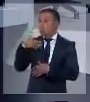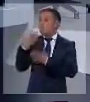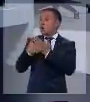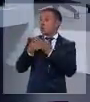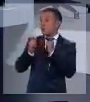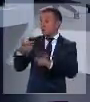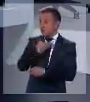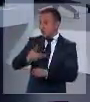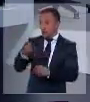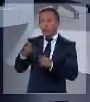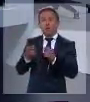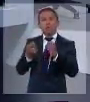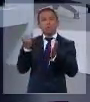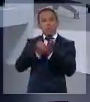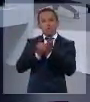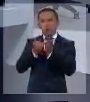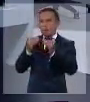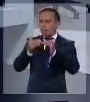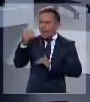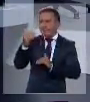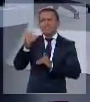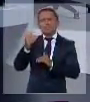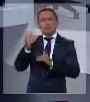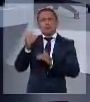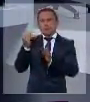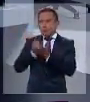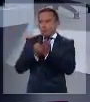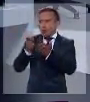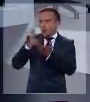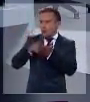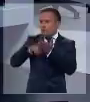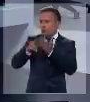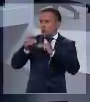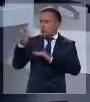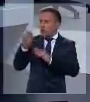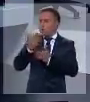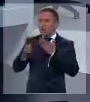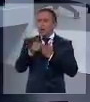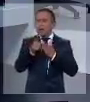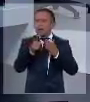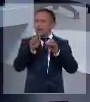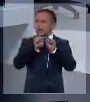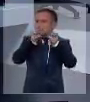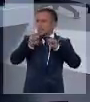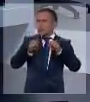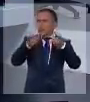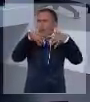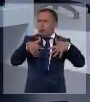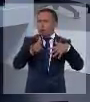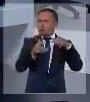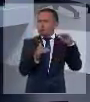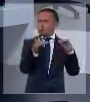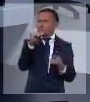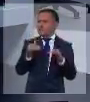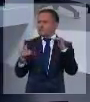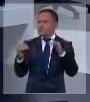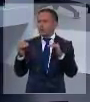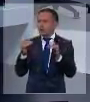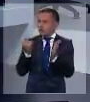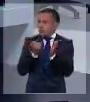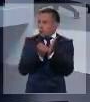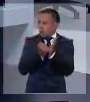tenemos un sistema fiscal que ha colaborado a esta desigualdad también, no solo la corrupción, un sistema